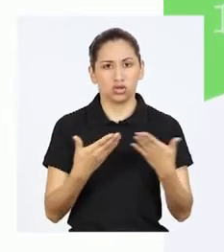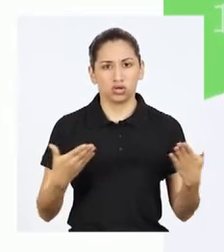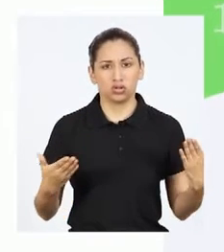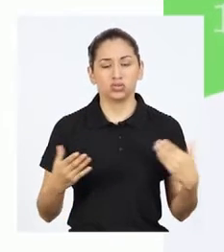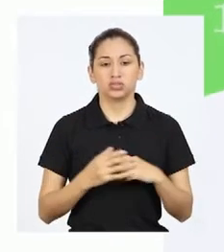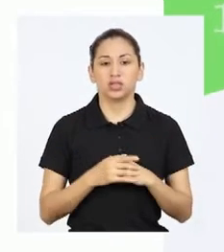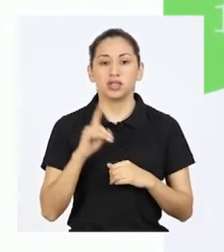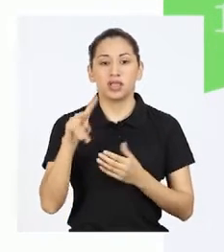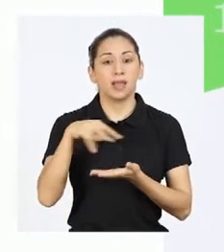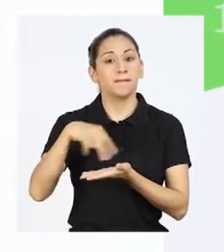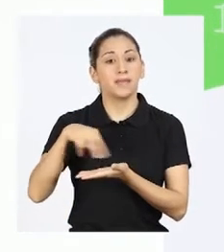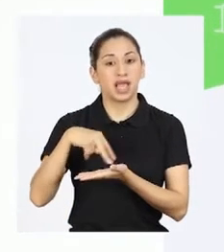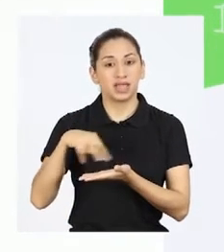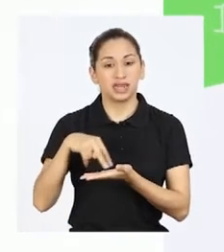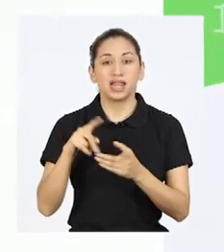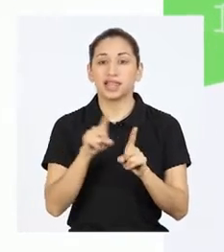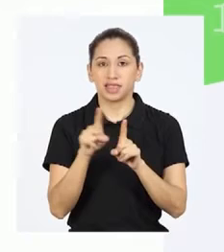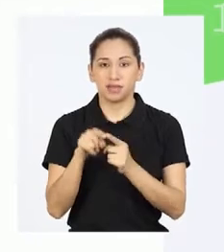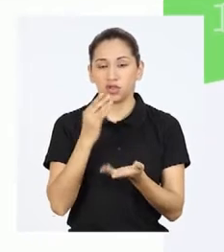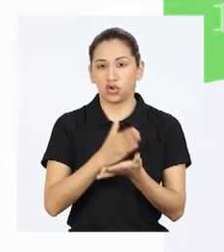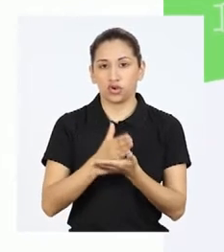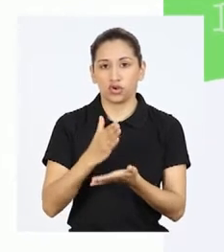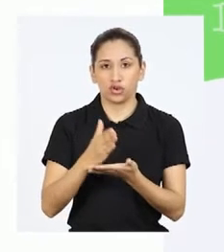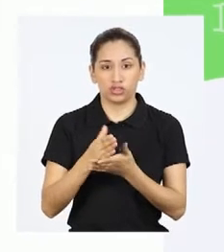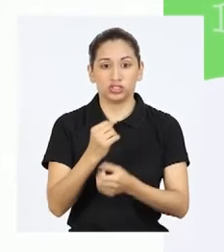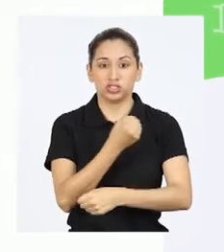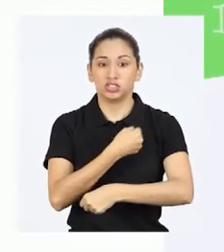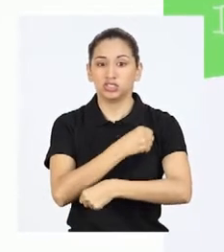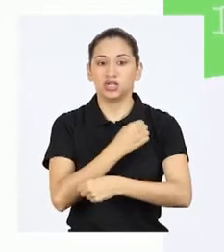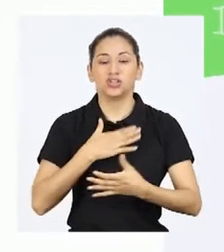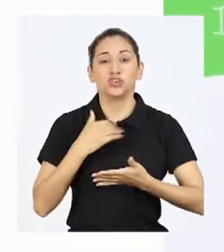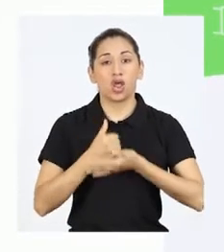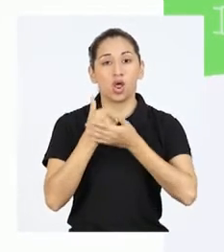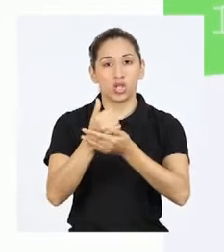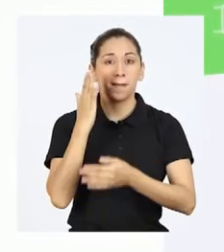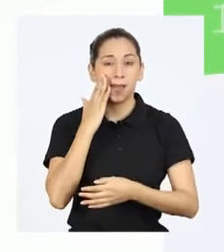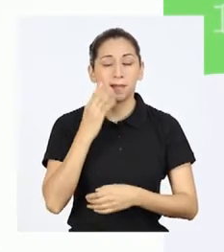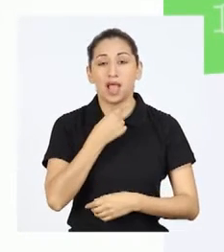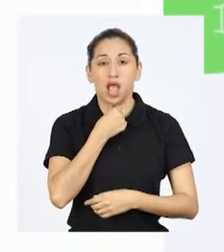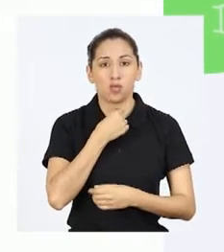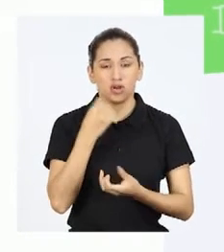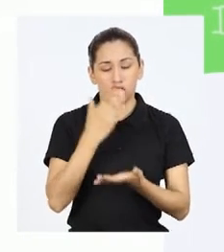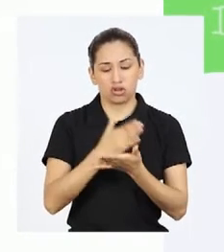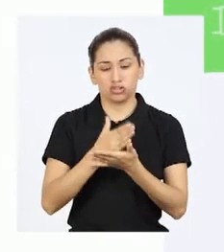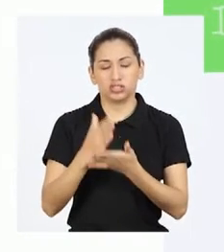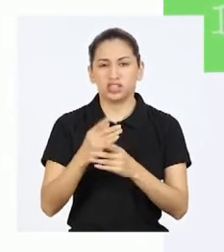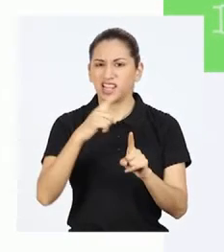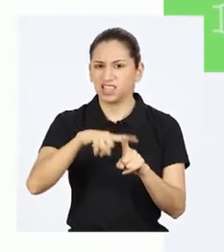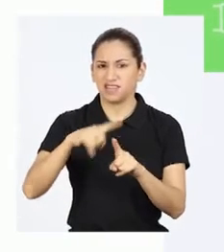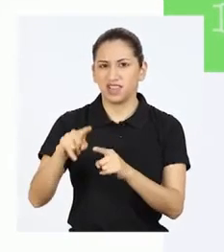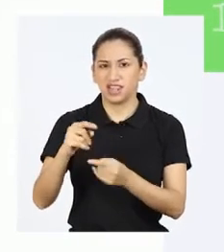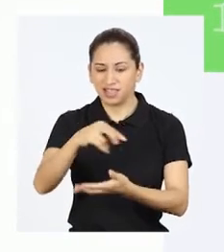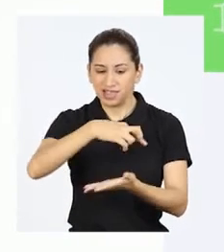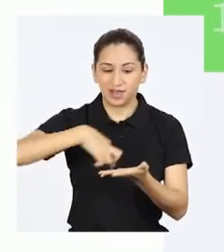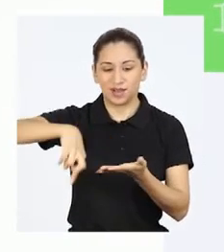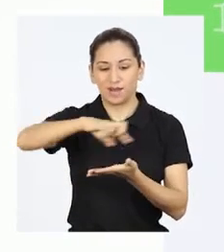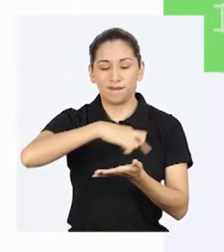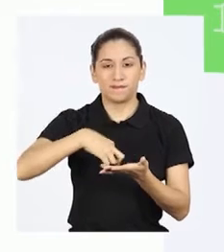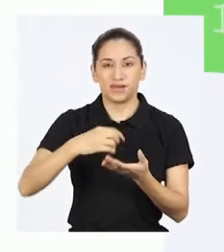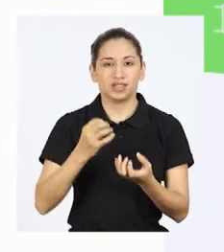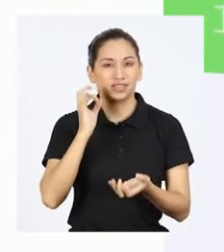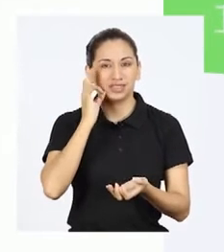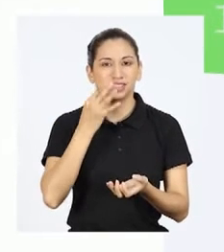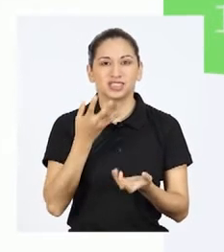son danzar y también cocinar. Ayudé a mi mamá y a mi abuelita a cocinar varios platos típicos de Apurímac, como lo